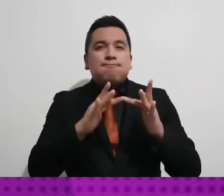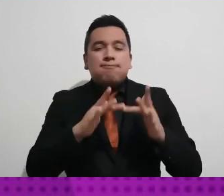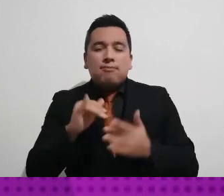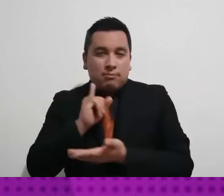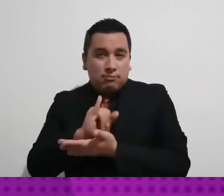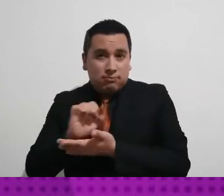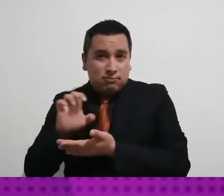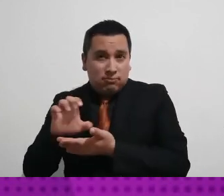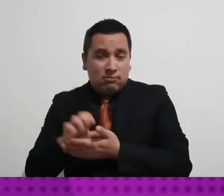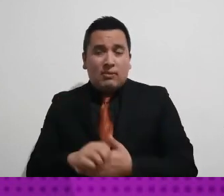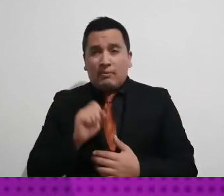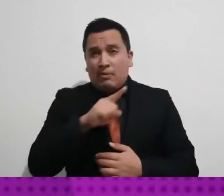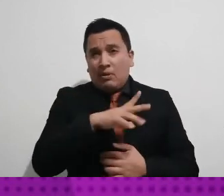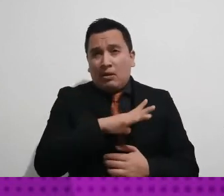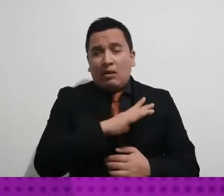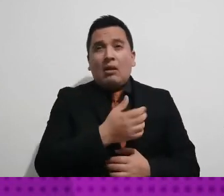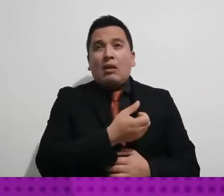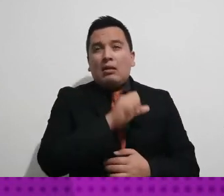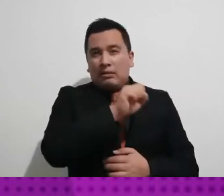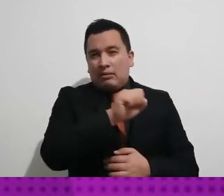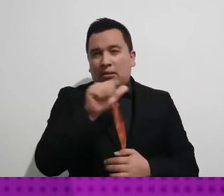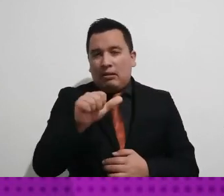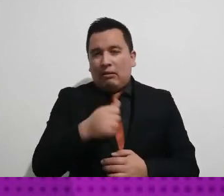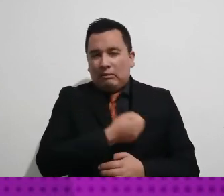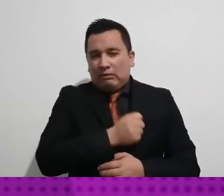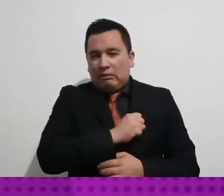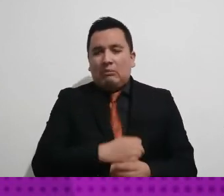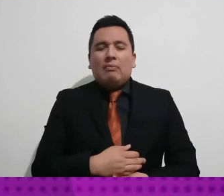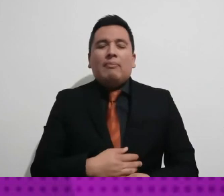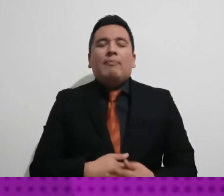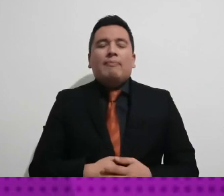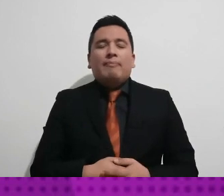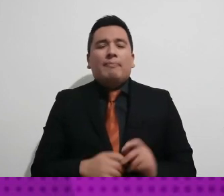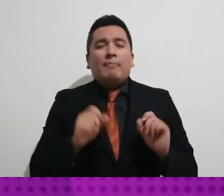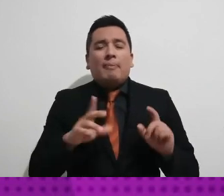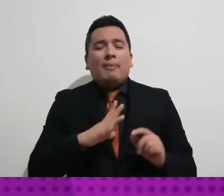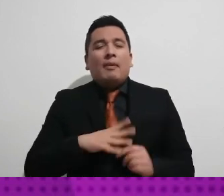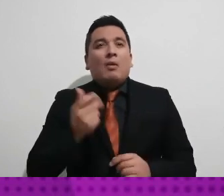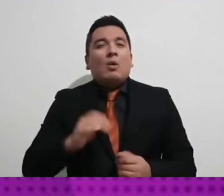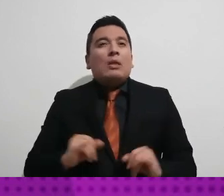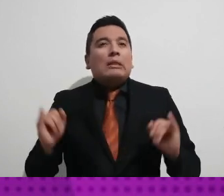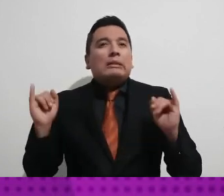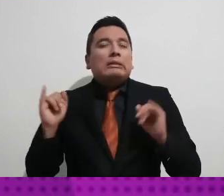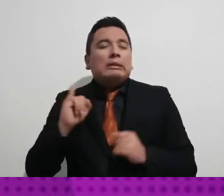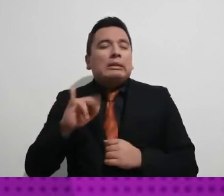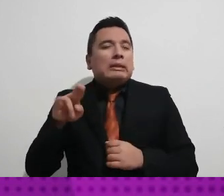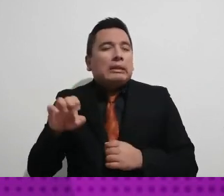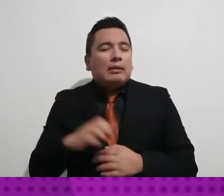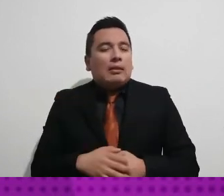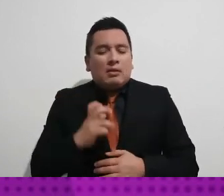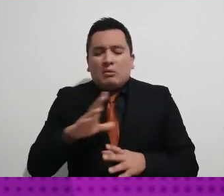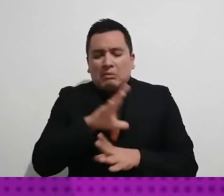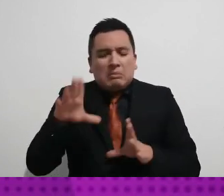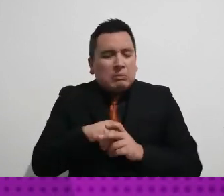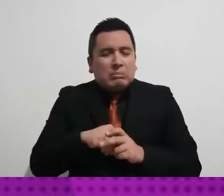que tuvo el Instituto Electoral de Coahuila con la Secretaría de Salud y también con el Instituto Nacional Electoral.